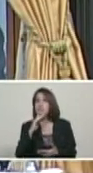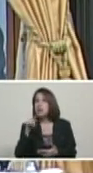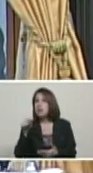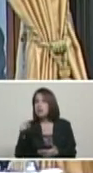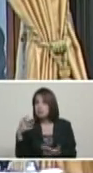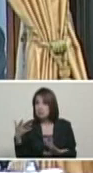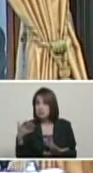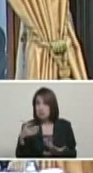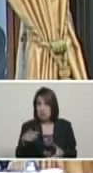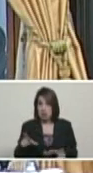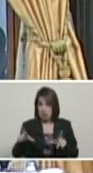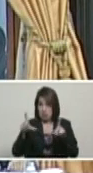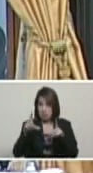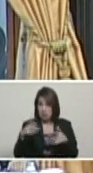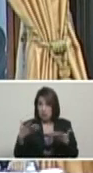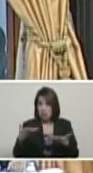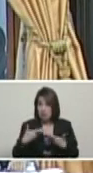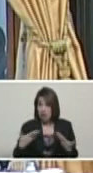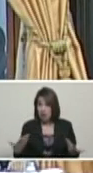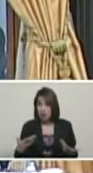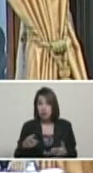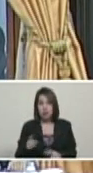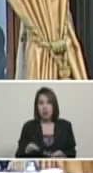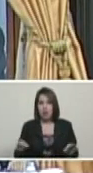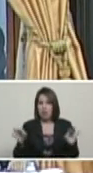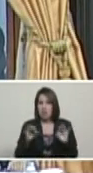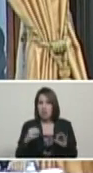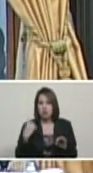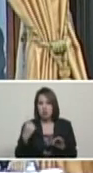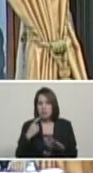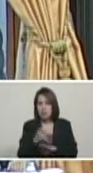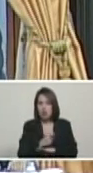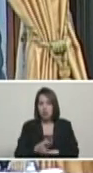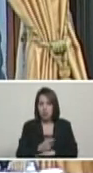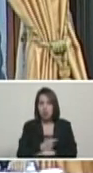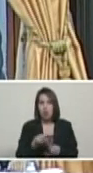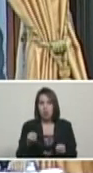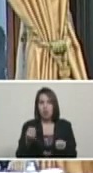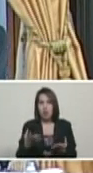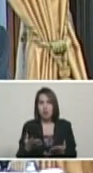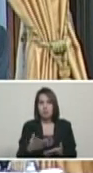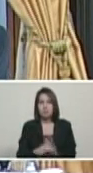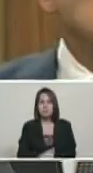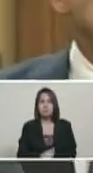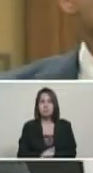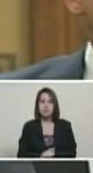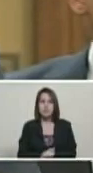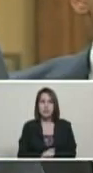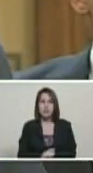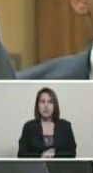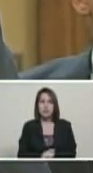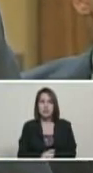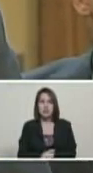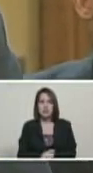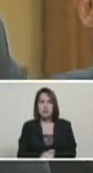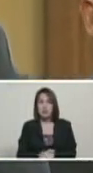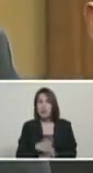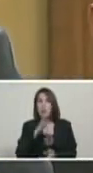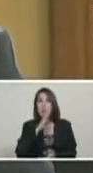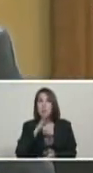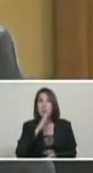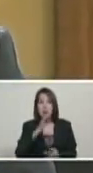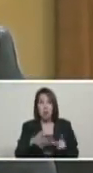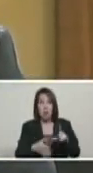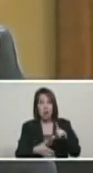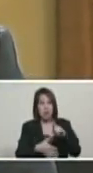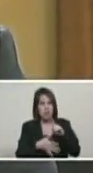da ese beneficio, pues. Ah, Sudeban. ¿Verdad? No hay un banco en América Latina, en el